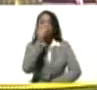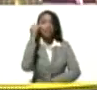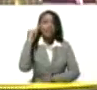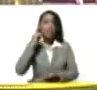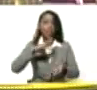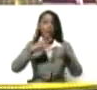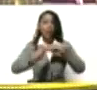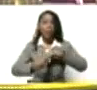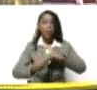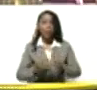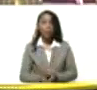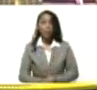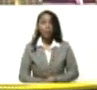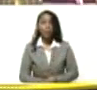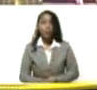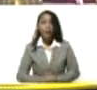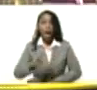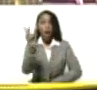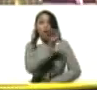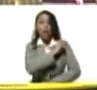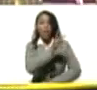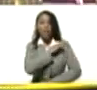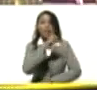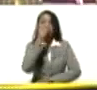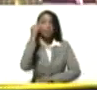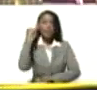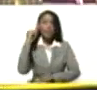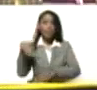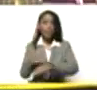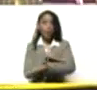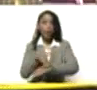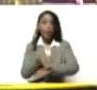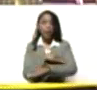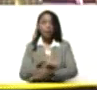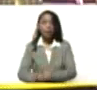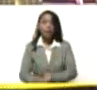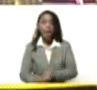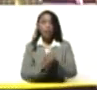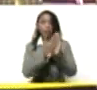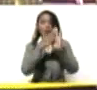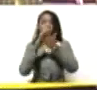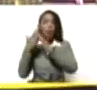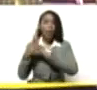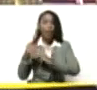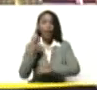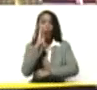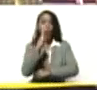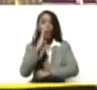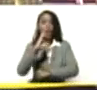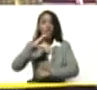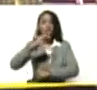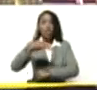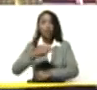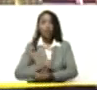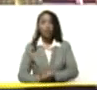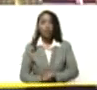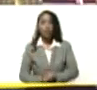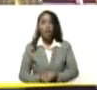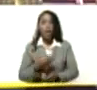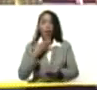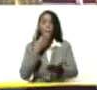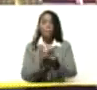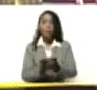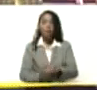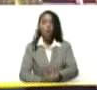CLAP, a los jefes y jefas de calle, de comunidad, de VCH, le pido a